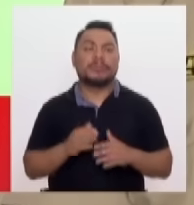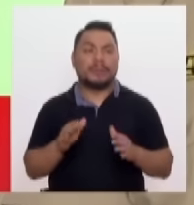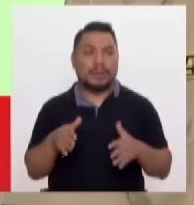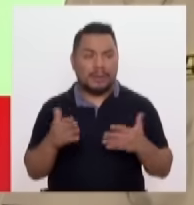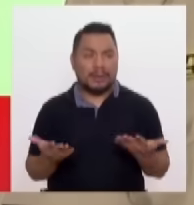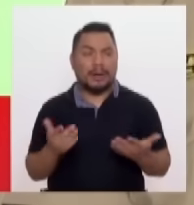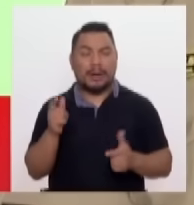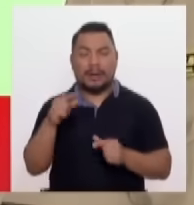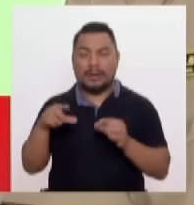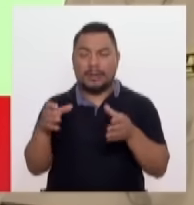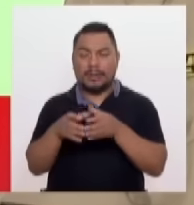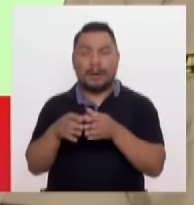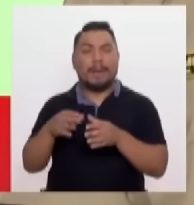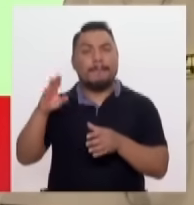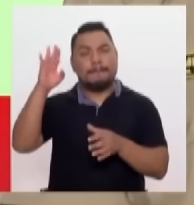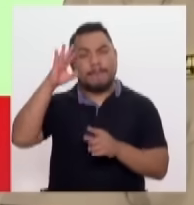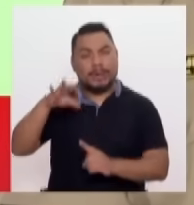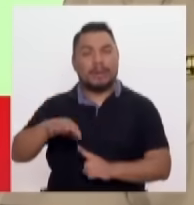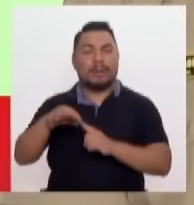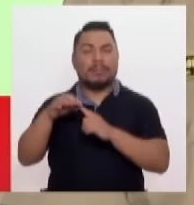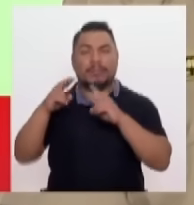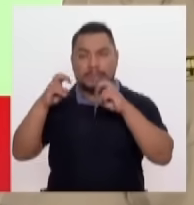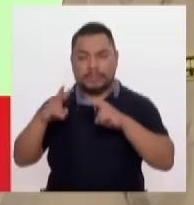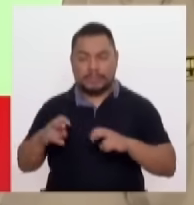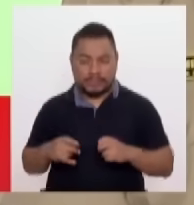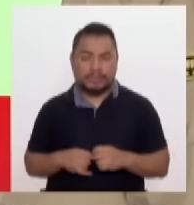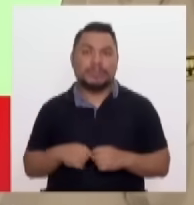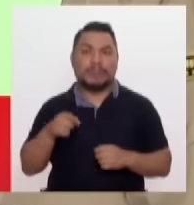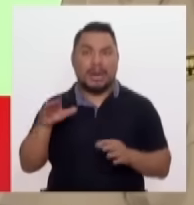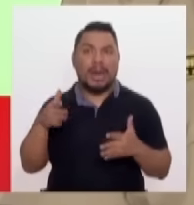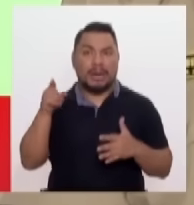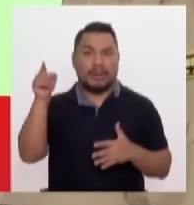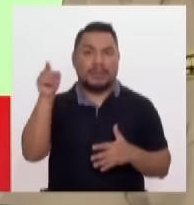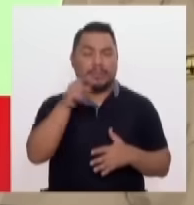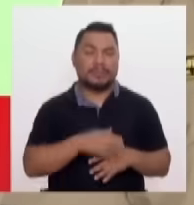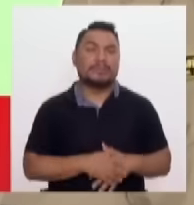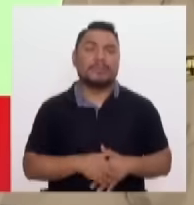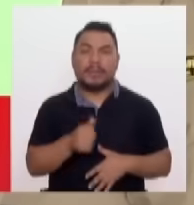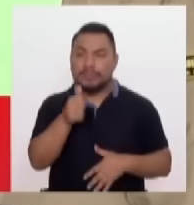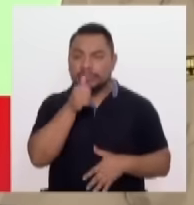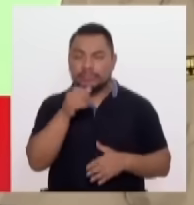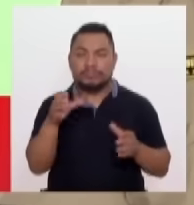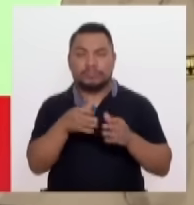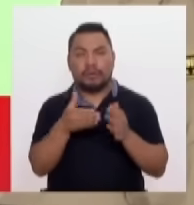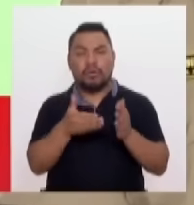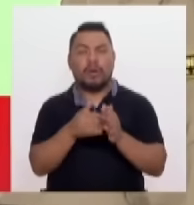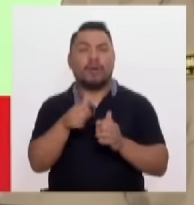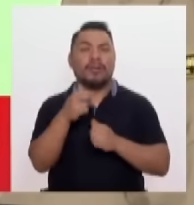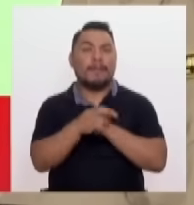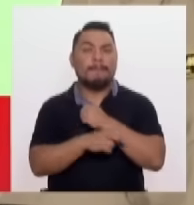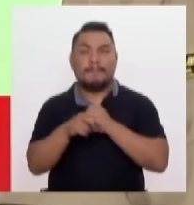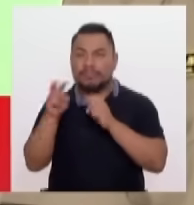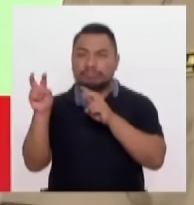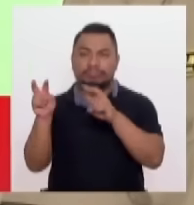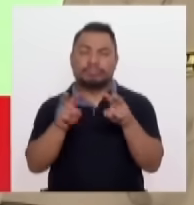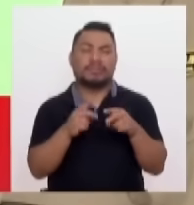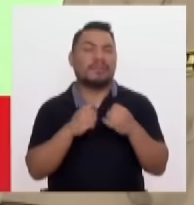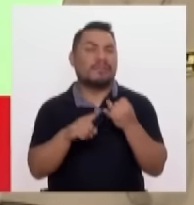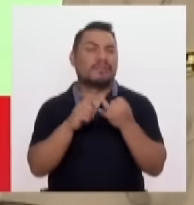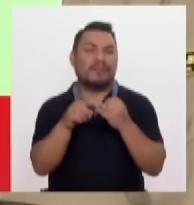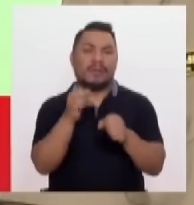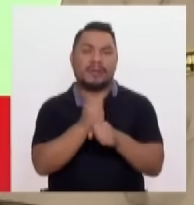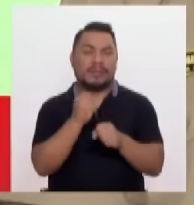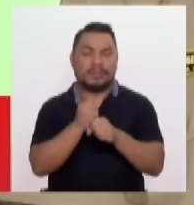cuentan con personal especializado de la División de Investigación de Homicidios y la Brigada Especial contra la Criminalidad Extranjera, quienes vienen realizando una serie de